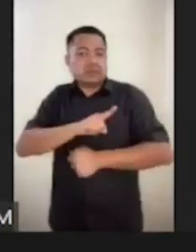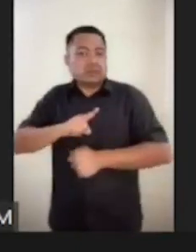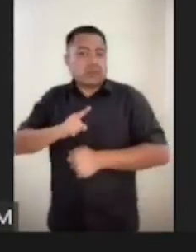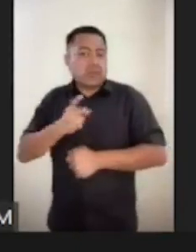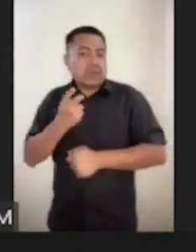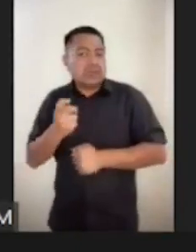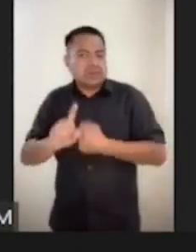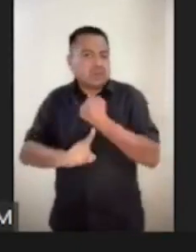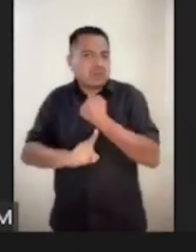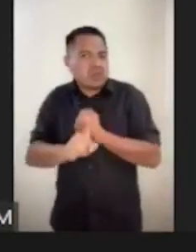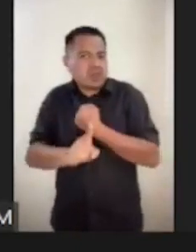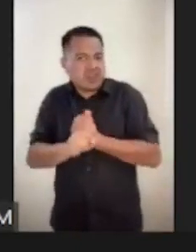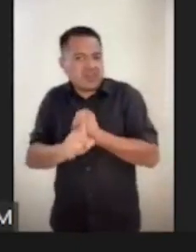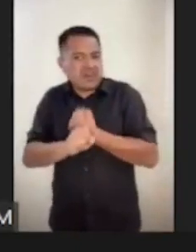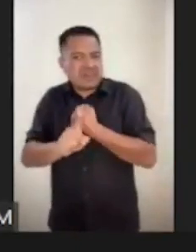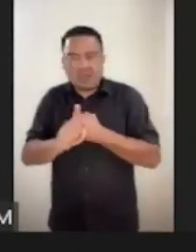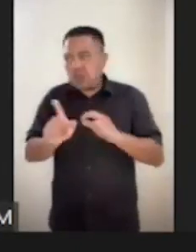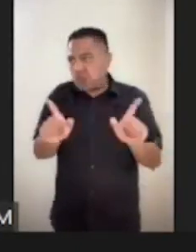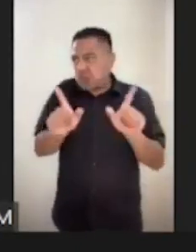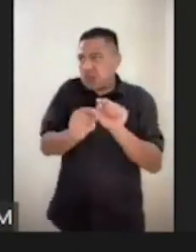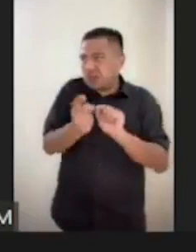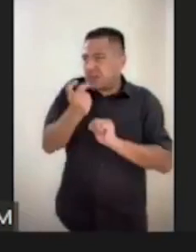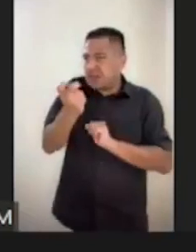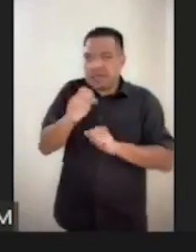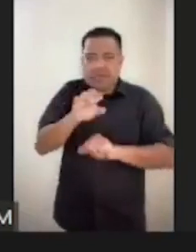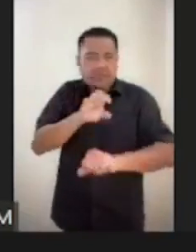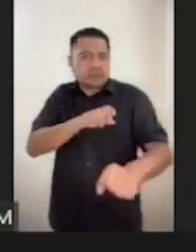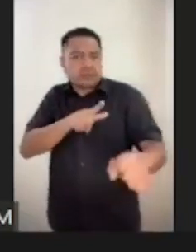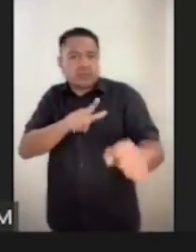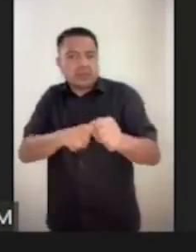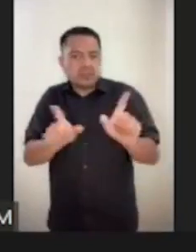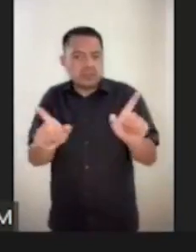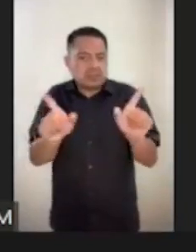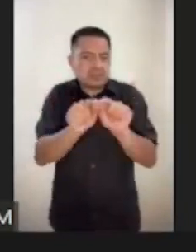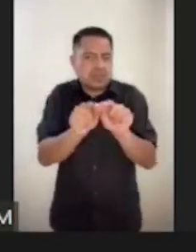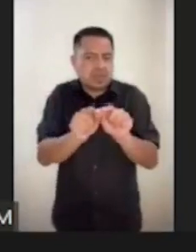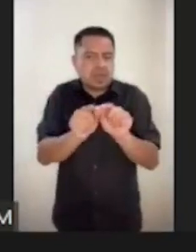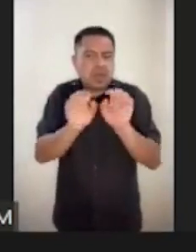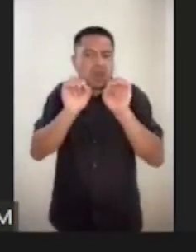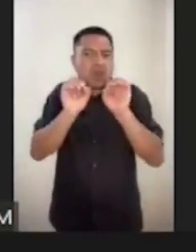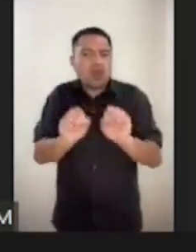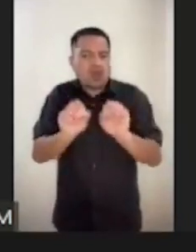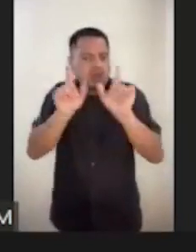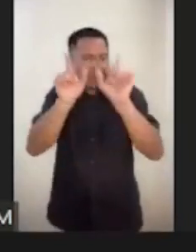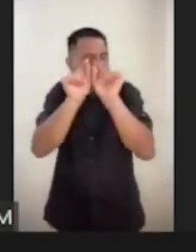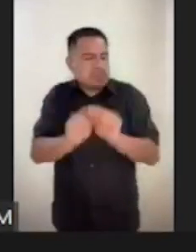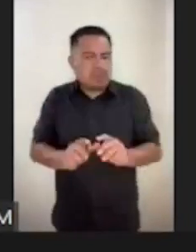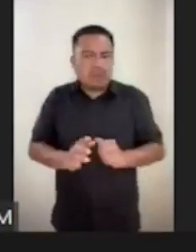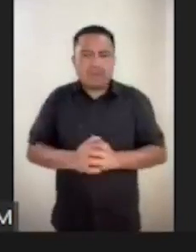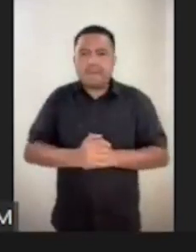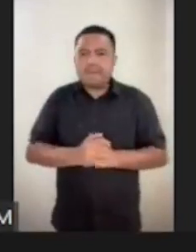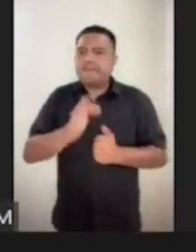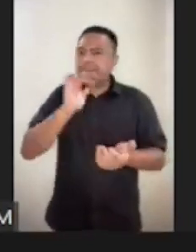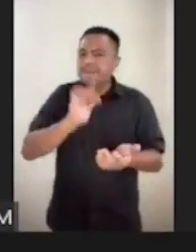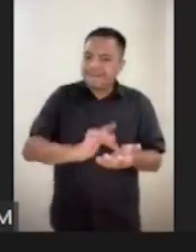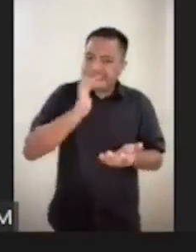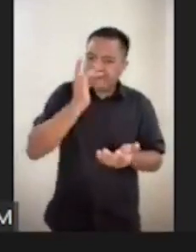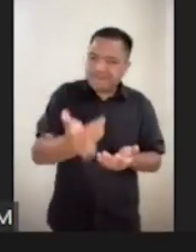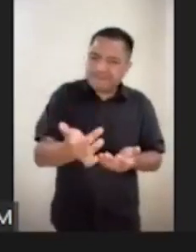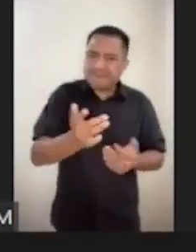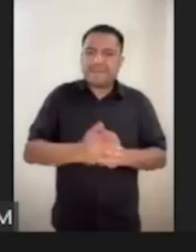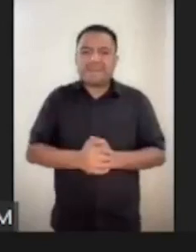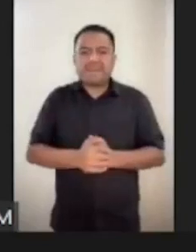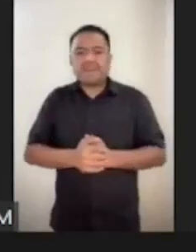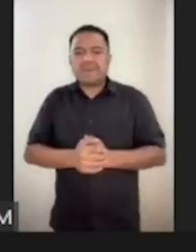A eso me refería en lo específico y en concreto, ¿no? Gracias.